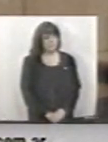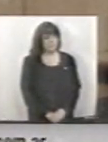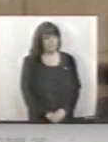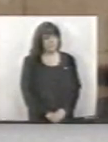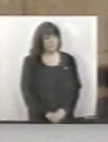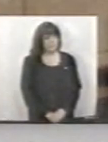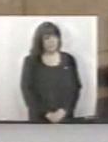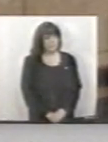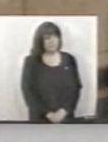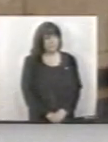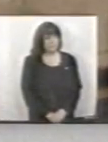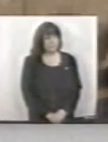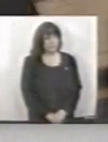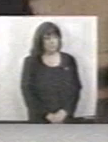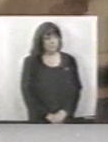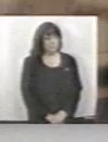andar las